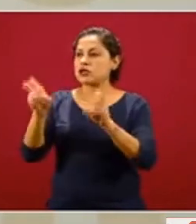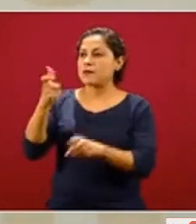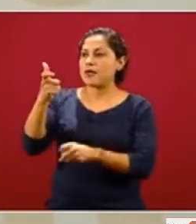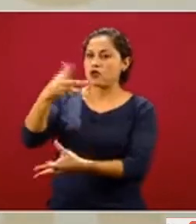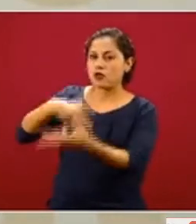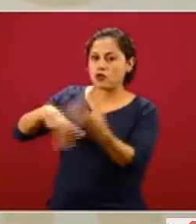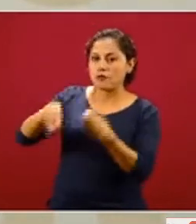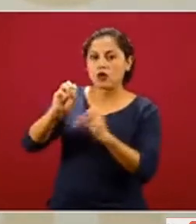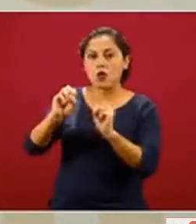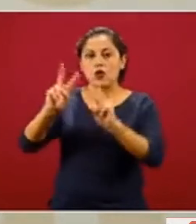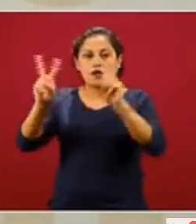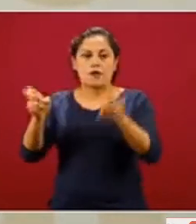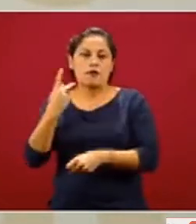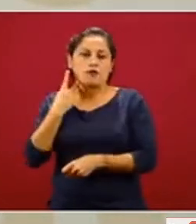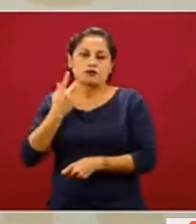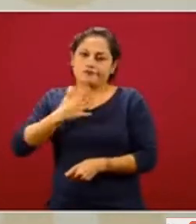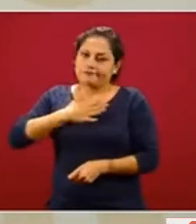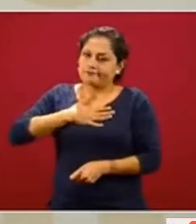político.